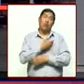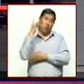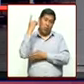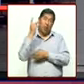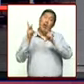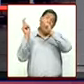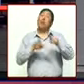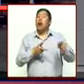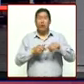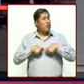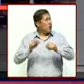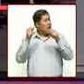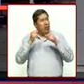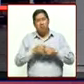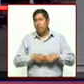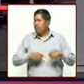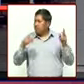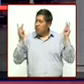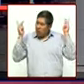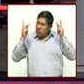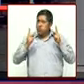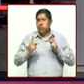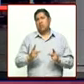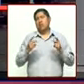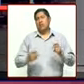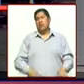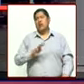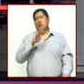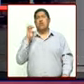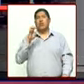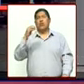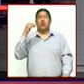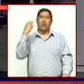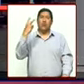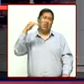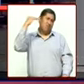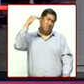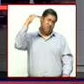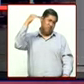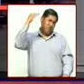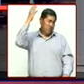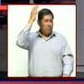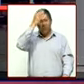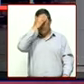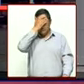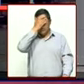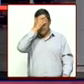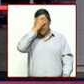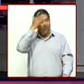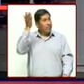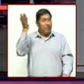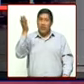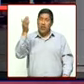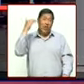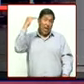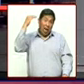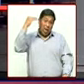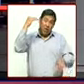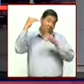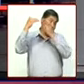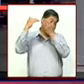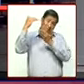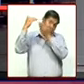viendo que Pando sigue llevando la peor parte con 402 en el ICA, en este indicador.